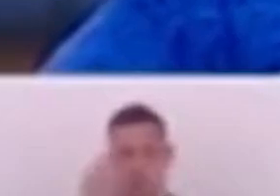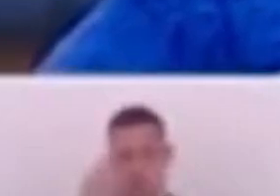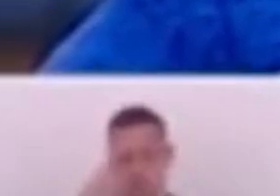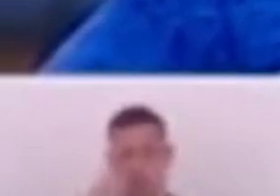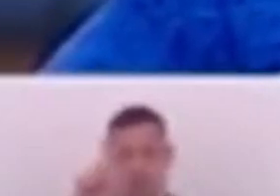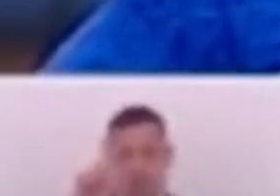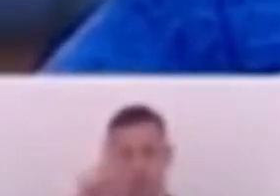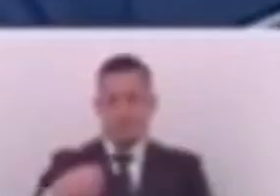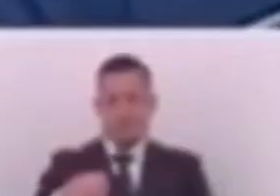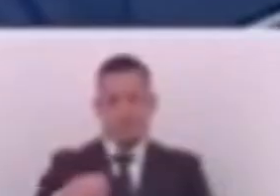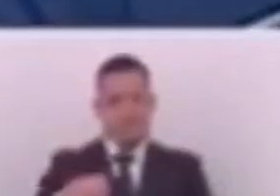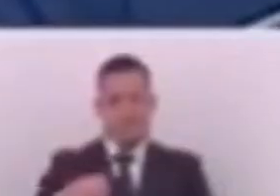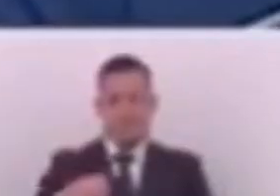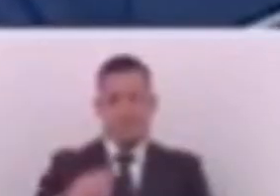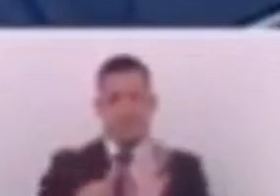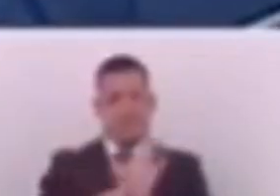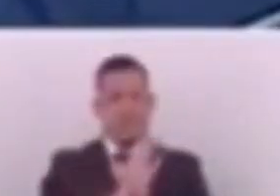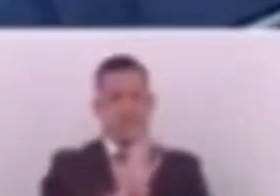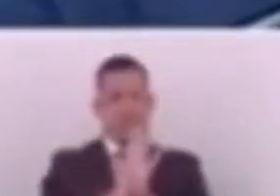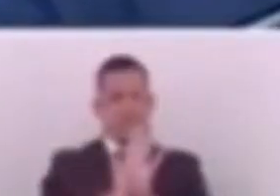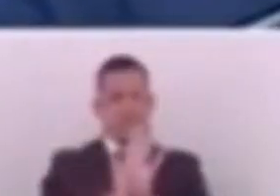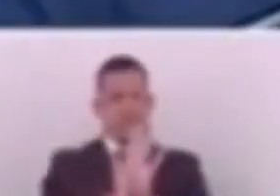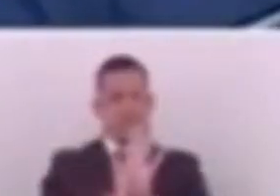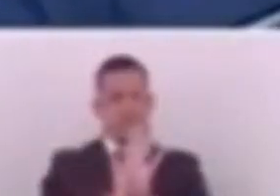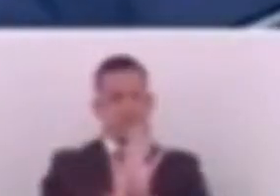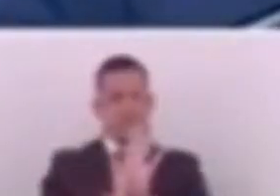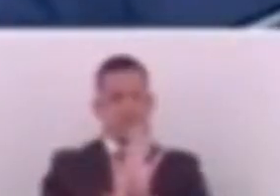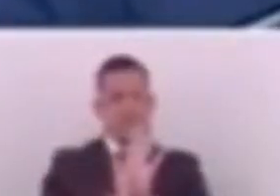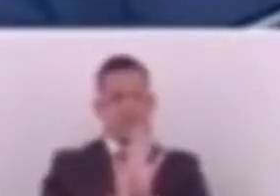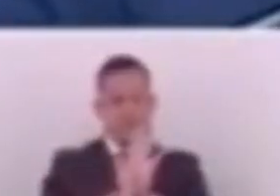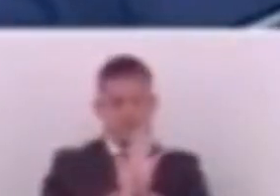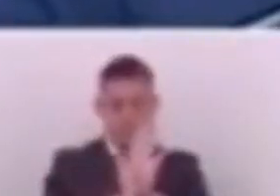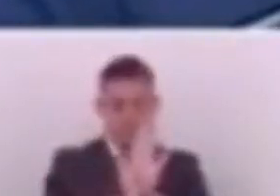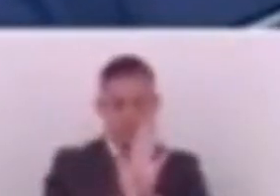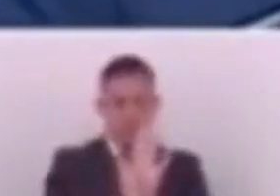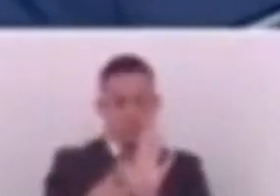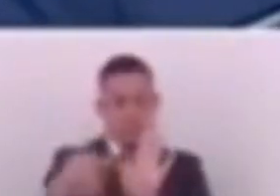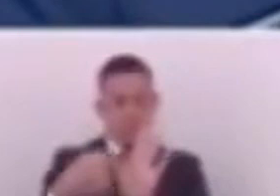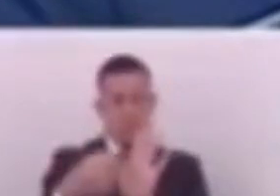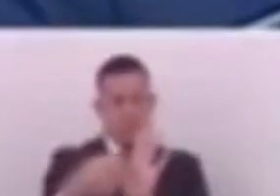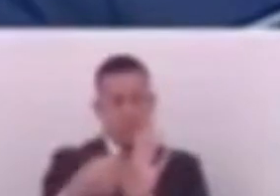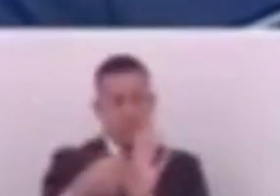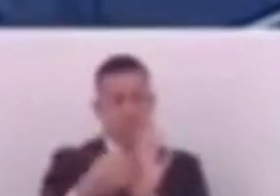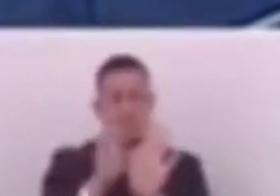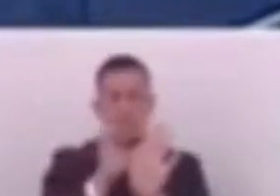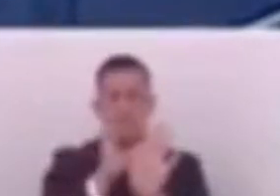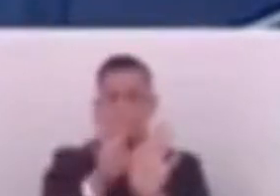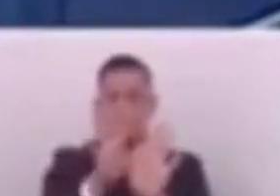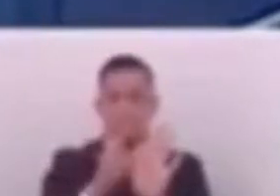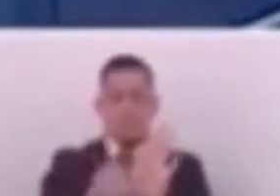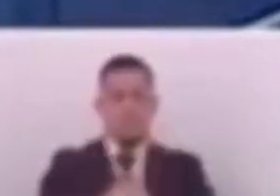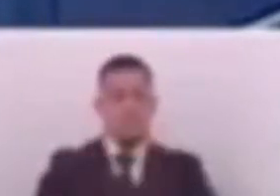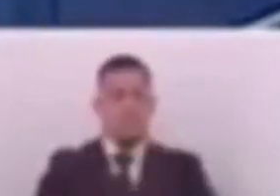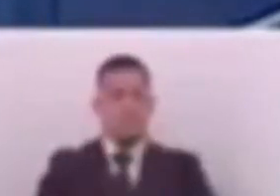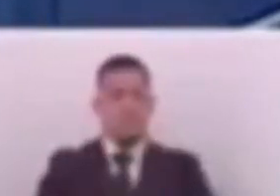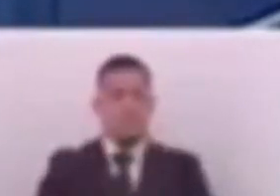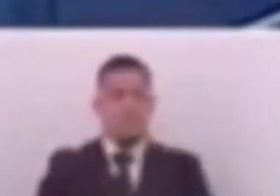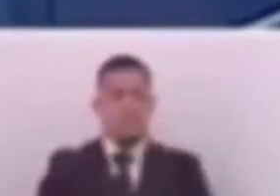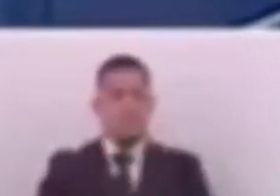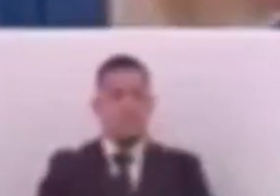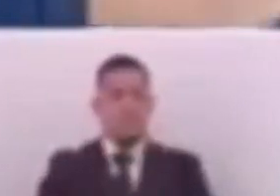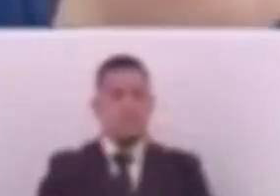como lo establece la ley la polémica entre ambos fue cuando el diputado aseguró que arena no votaría por la eliminación